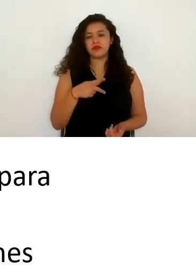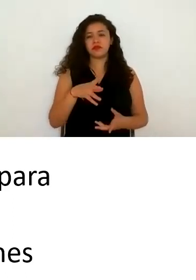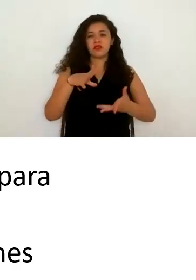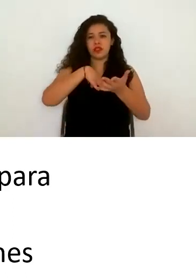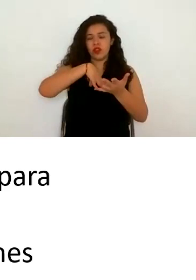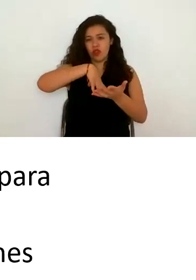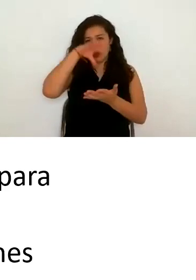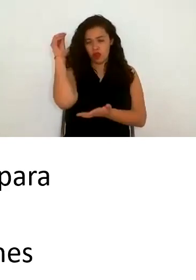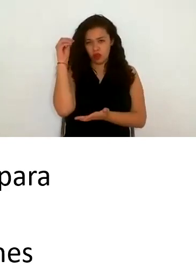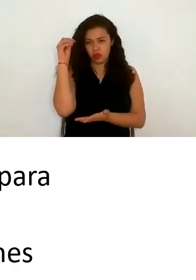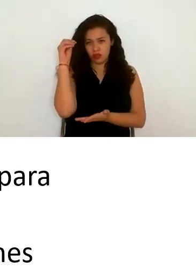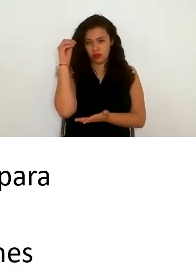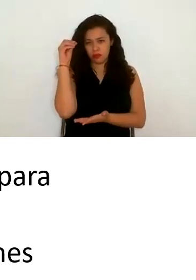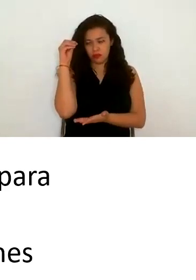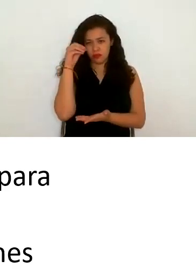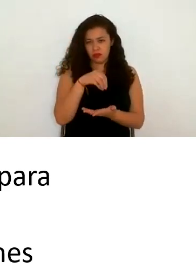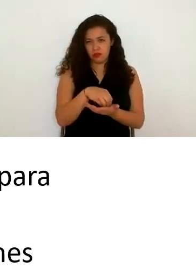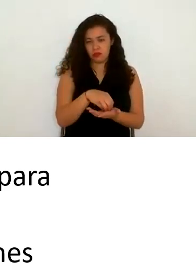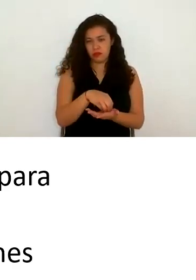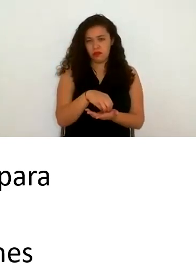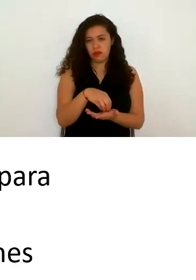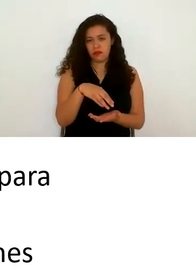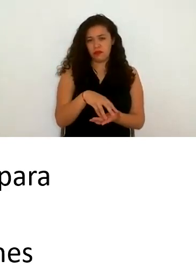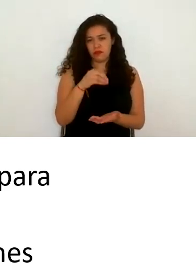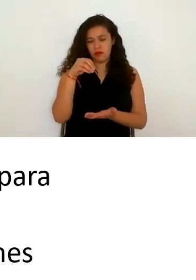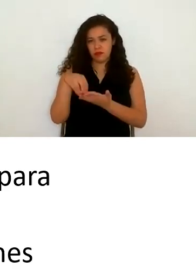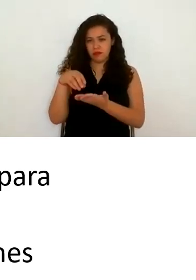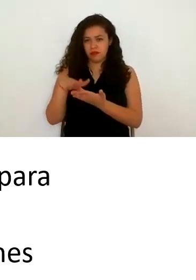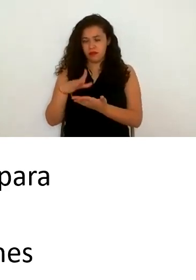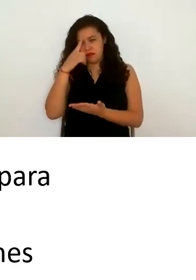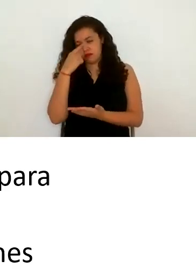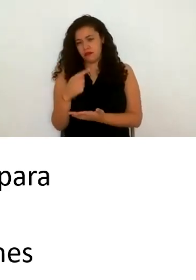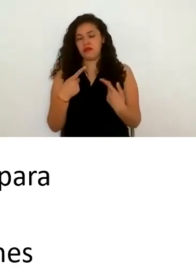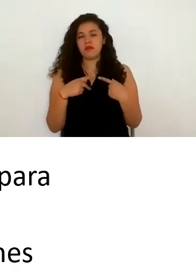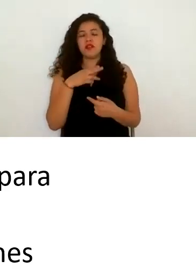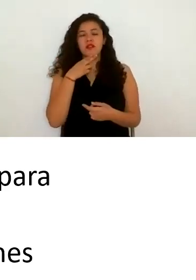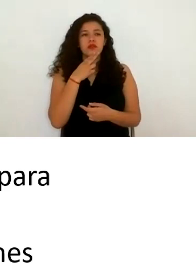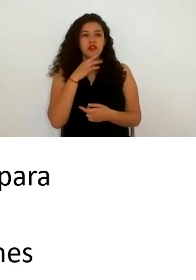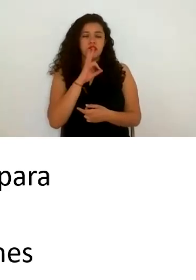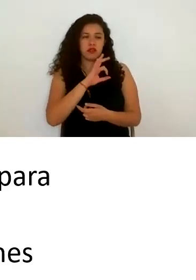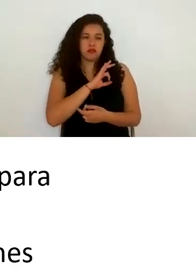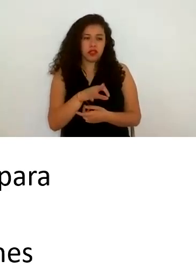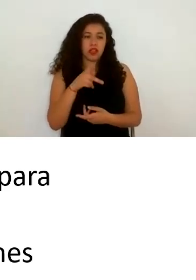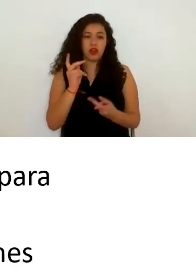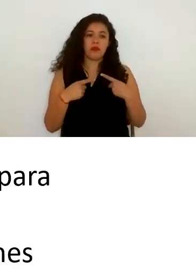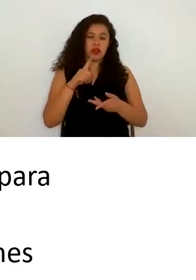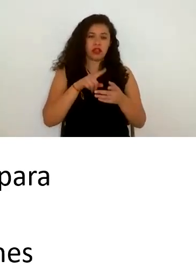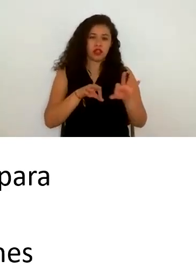fotocopia para hacer el trámite que el usuario requiere o el trabajador.